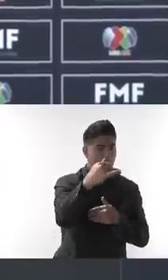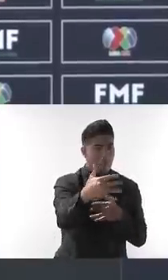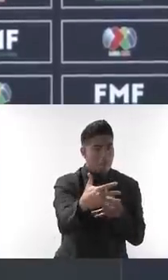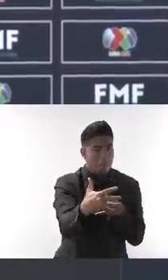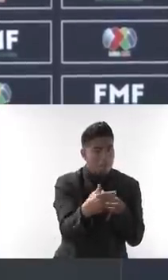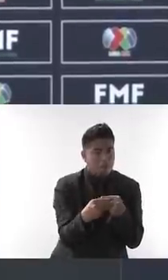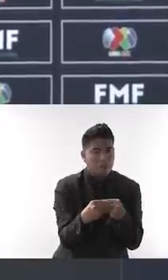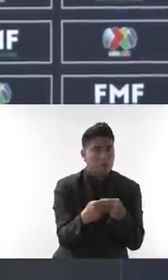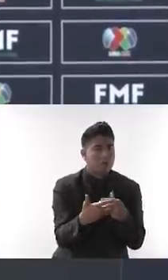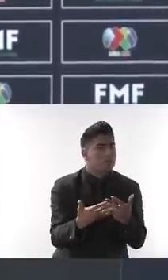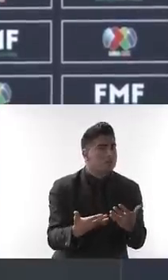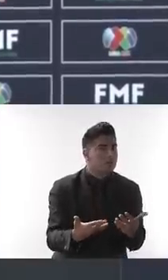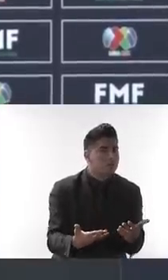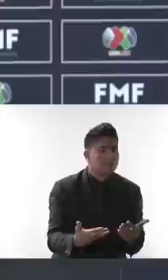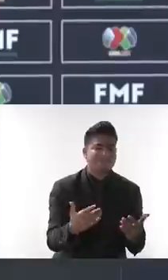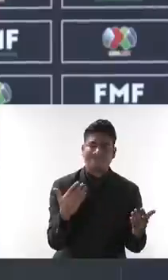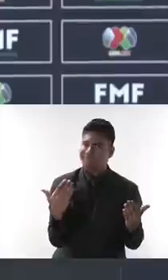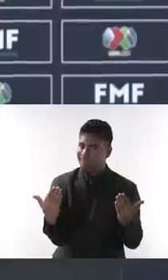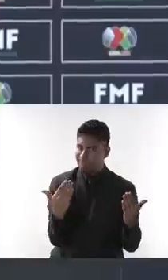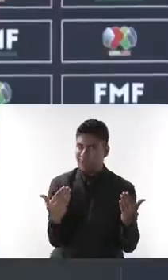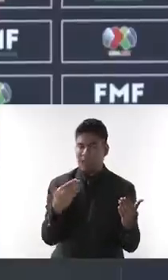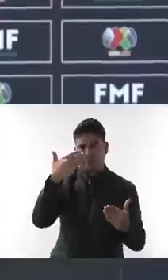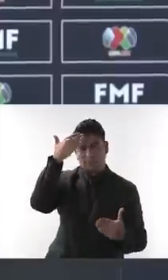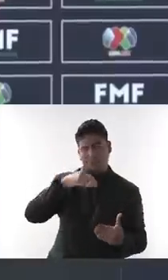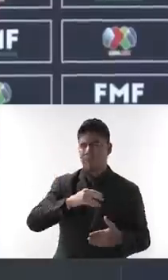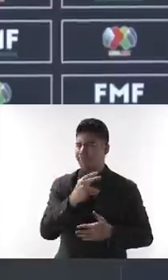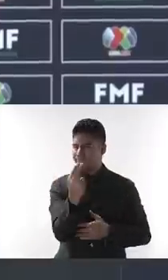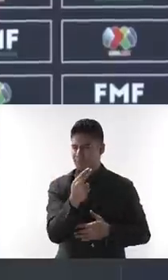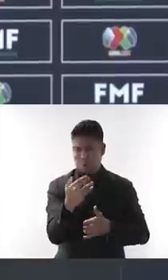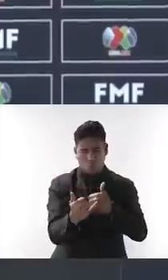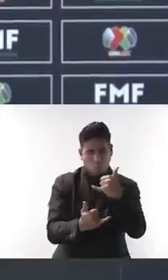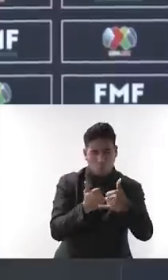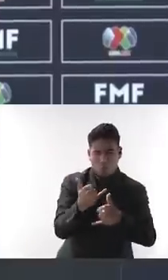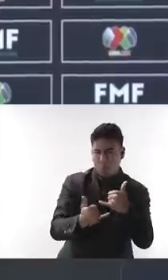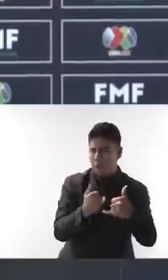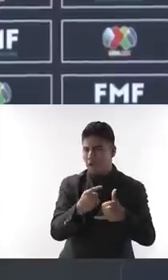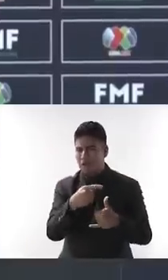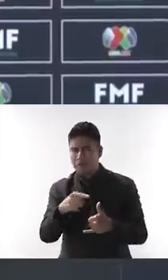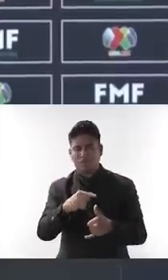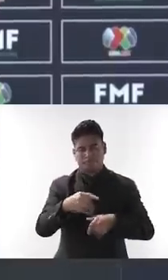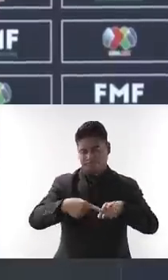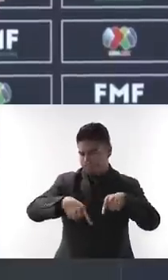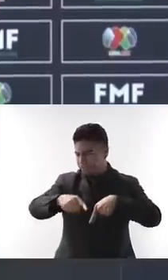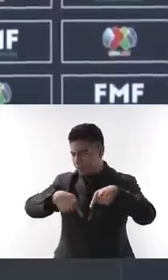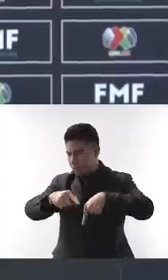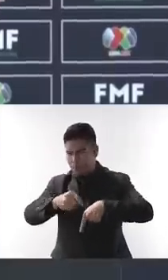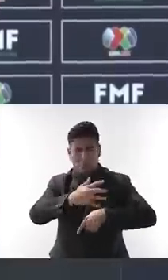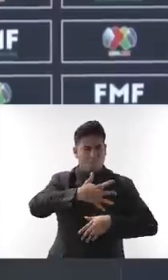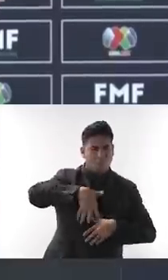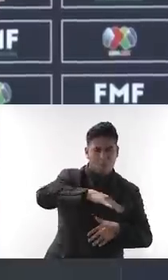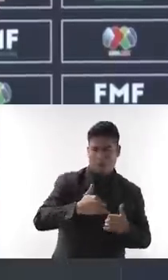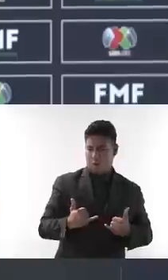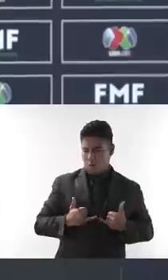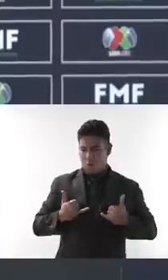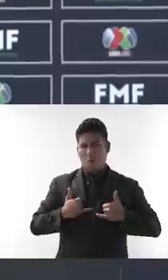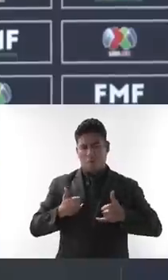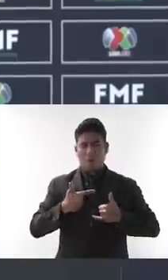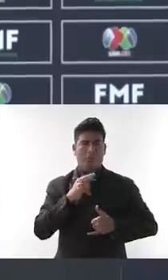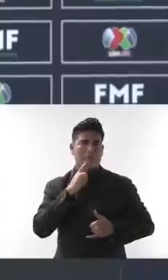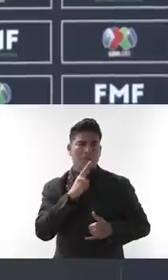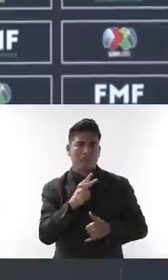llegar antes a edades más tempranas por la calidad de nuestras fuerzas básicas. Y en incentivos